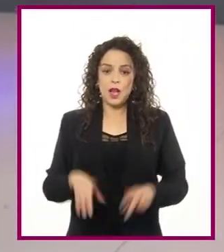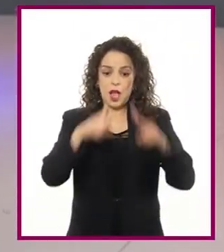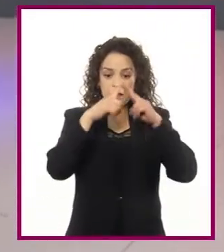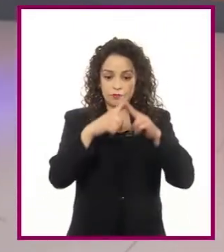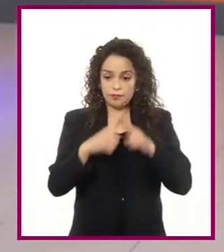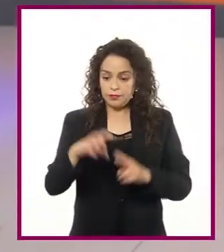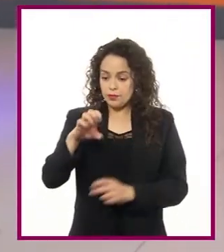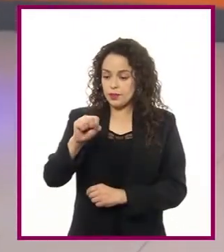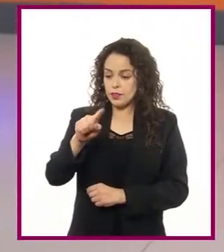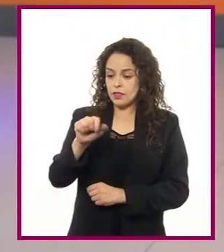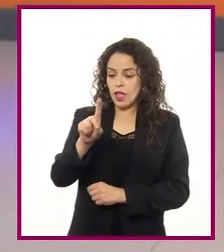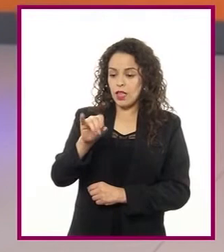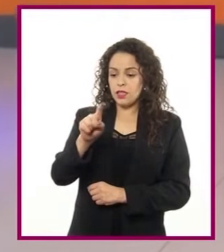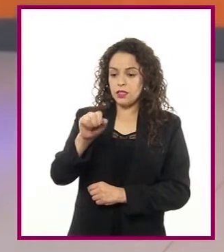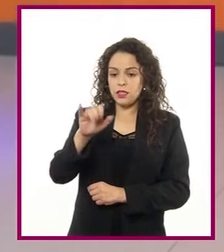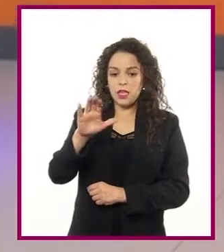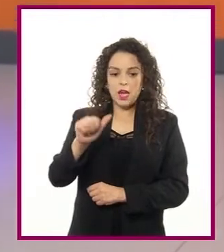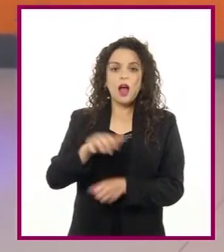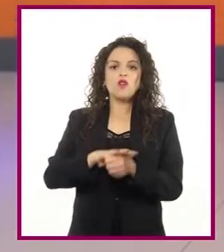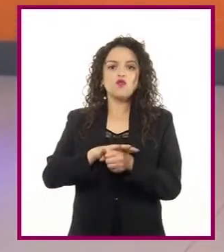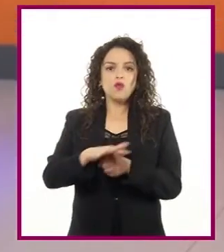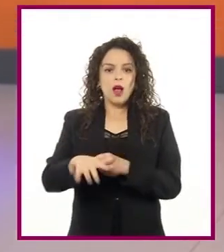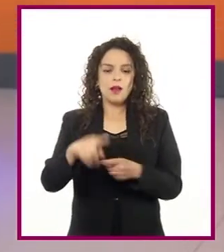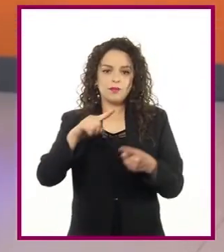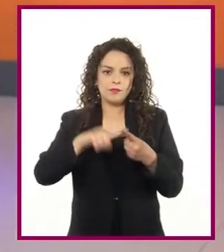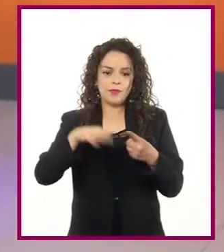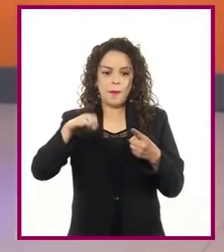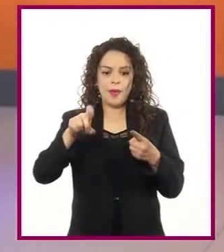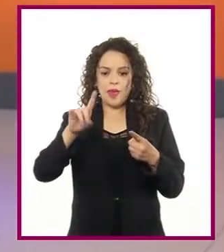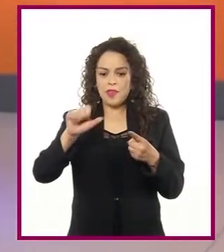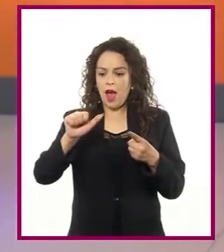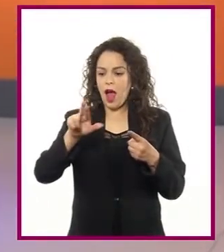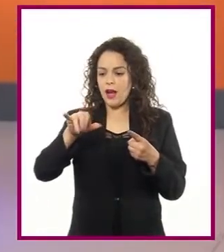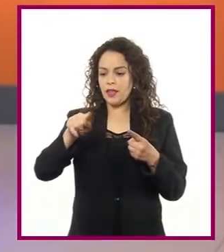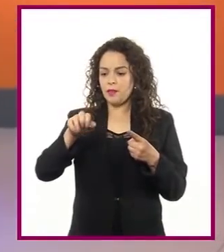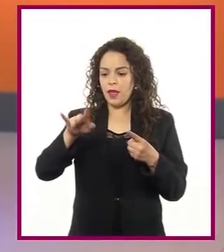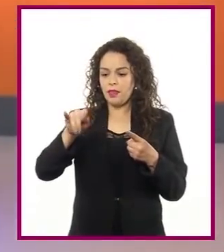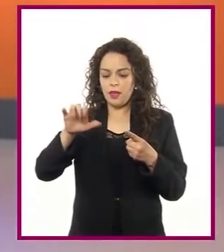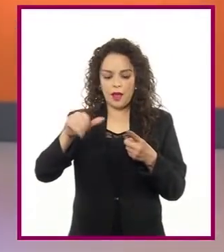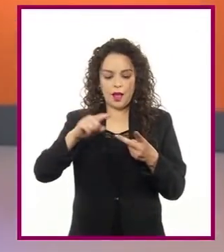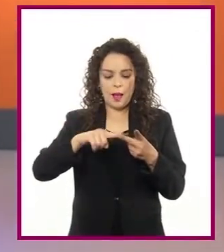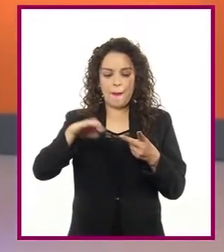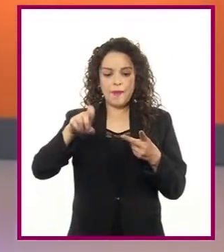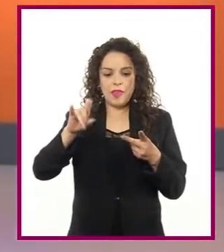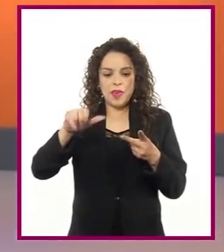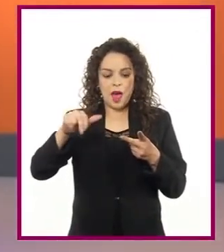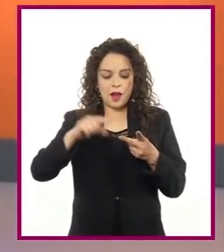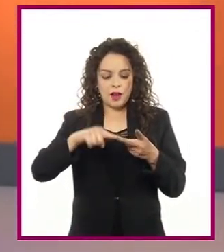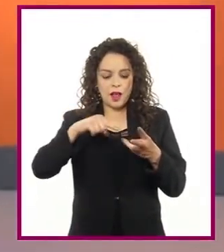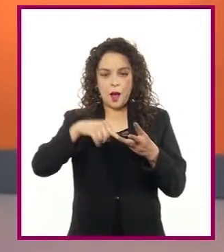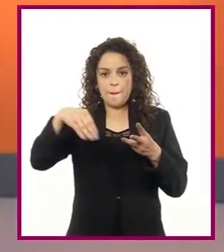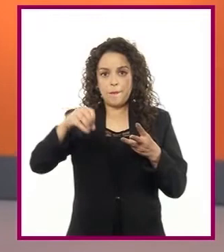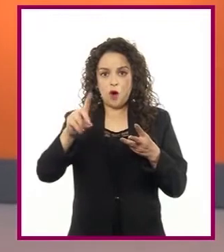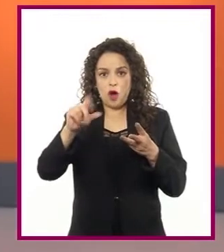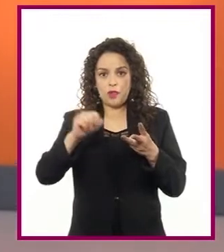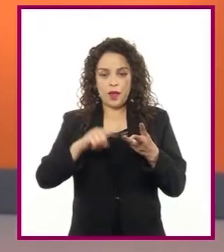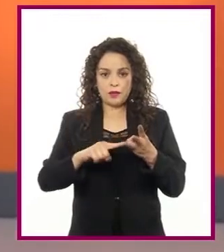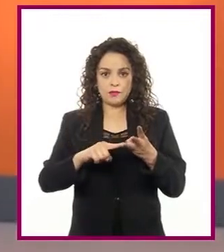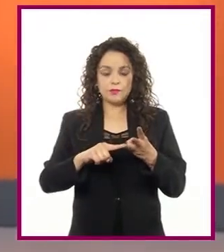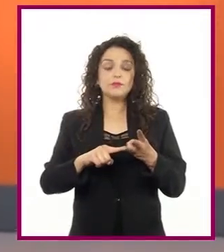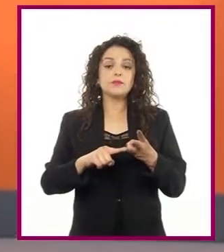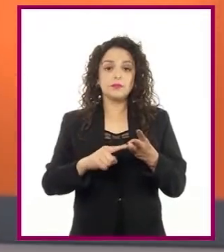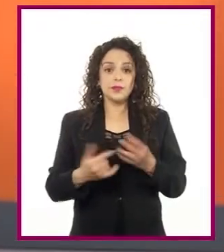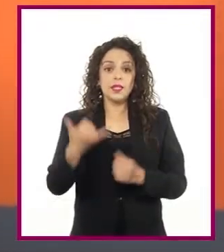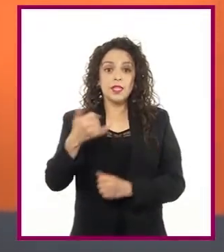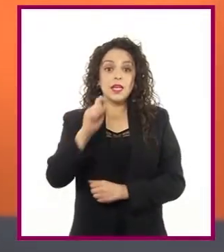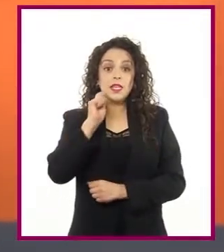que reflexionaremos son la media aritmética, mediana y moda. Además, tomaremos decisiones